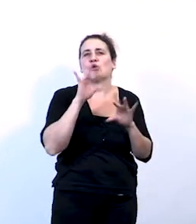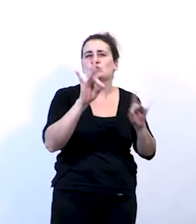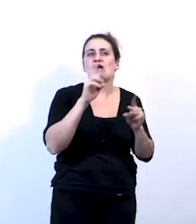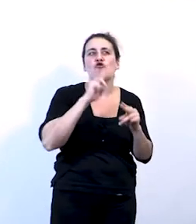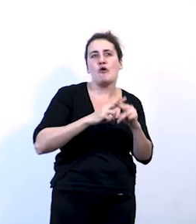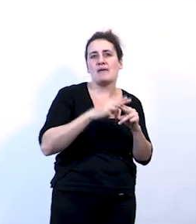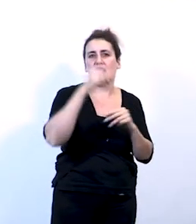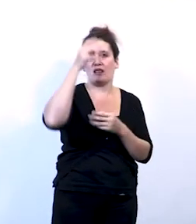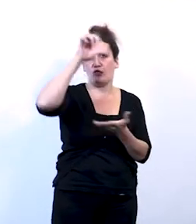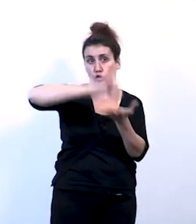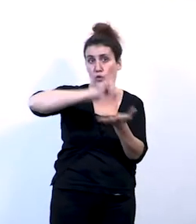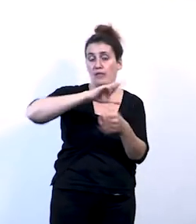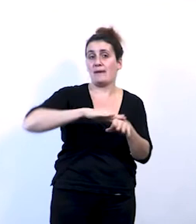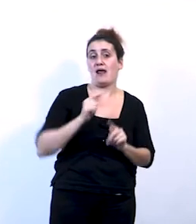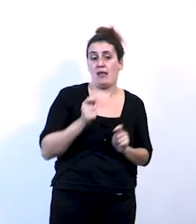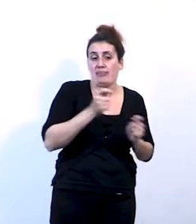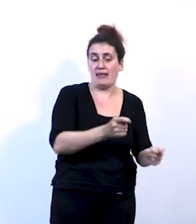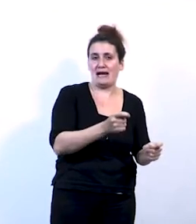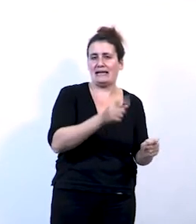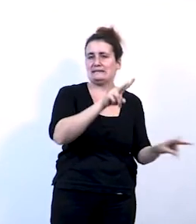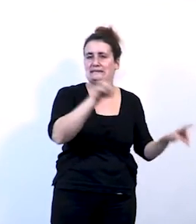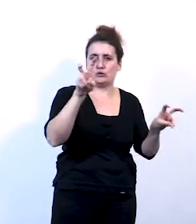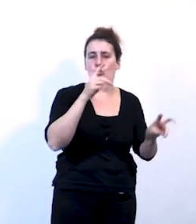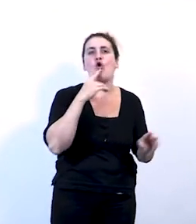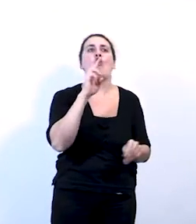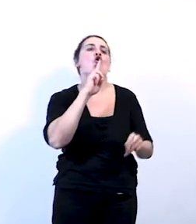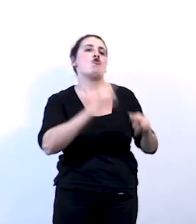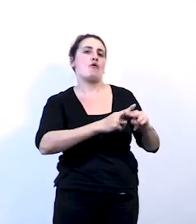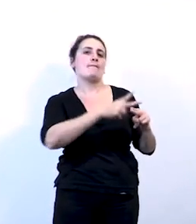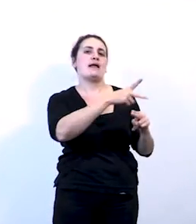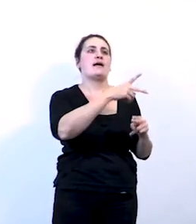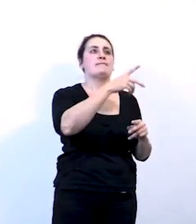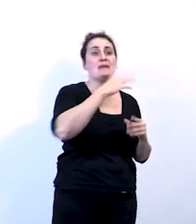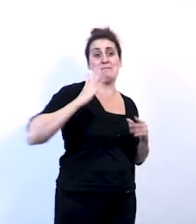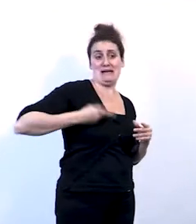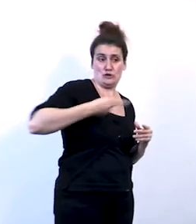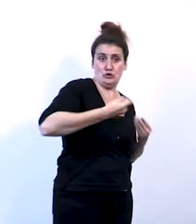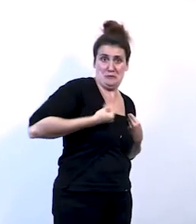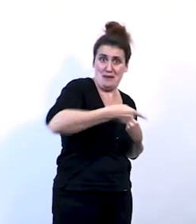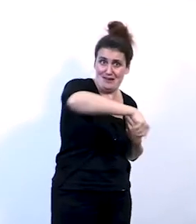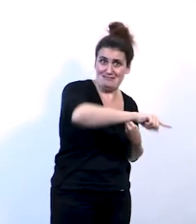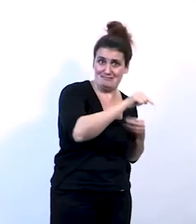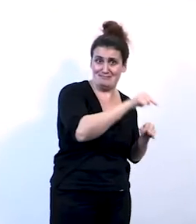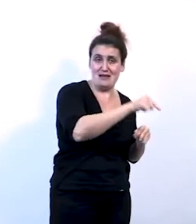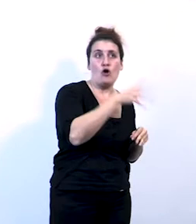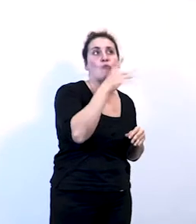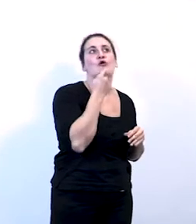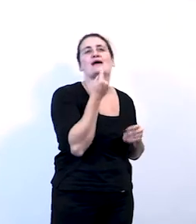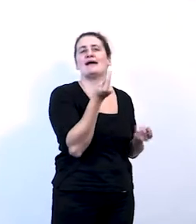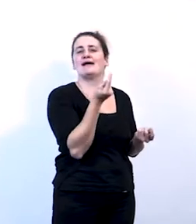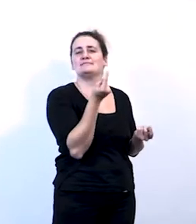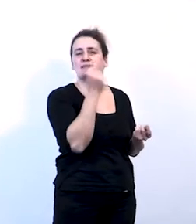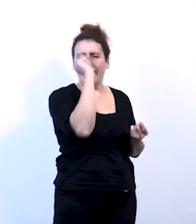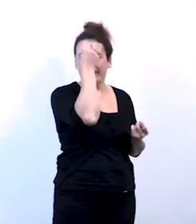ciudad para darle el título o el nombre de los palestinos que viven allá, porque se hace en la